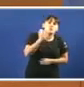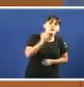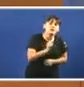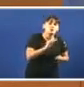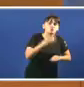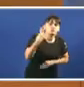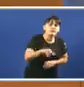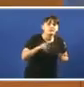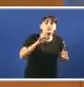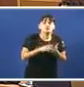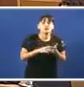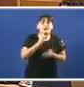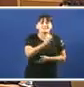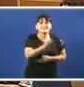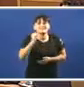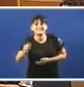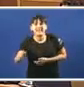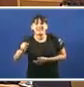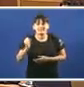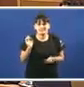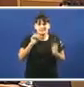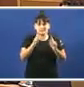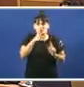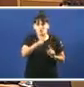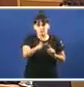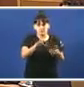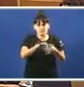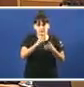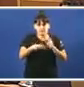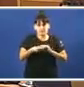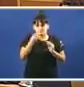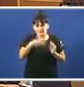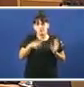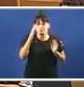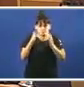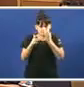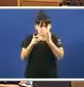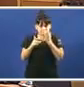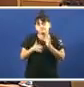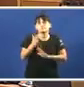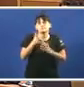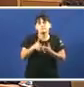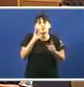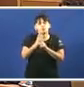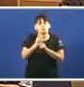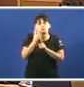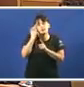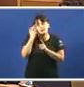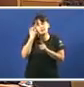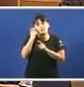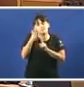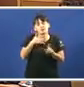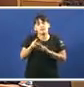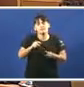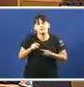mulleres asasinadas. E canto antes empecen a chamar as cousas polo seu nome, mellor nos irán a loita contra as violencias machistas.